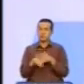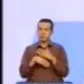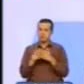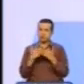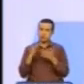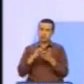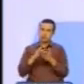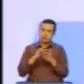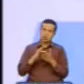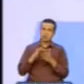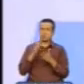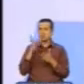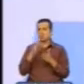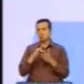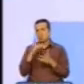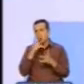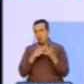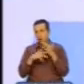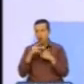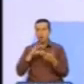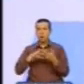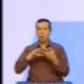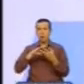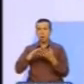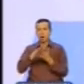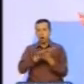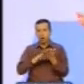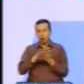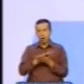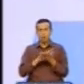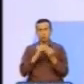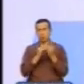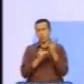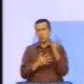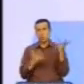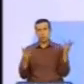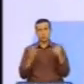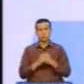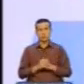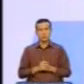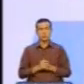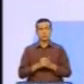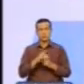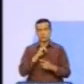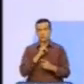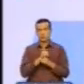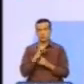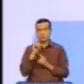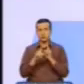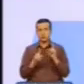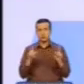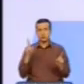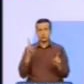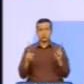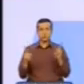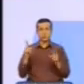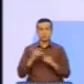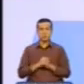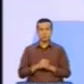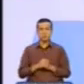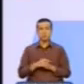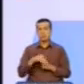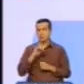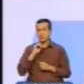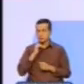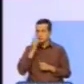los riesgos de mentiras, de tergiversación, incluso, digamos, de actores que deberían ser más